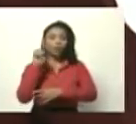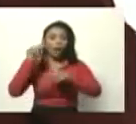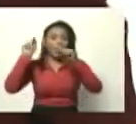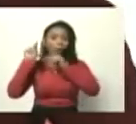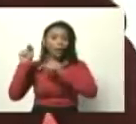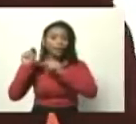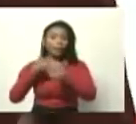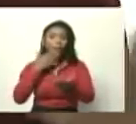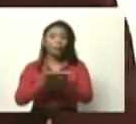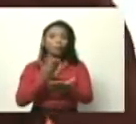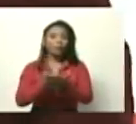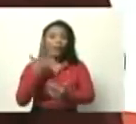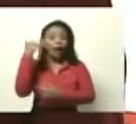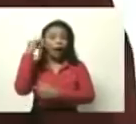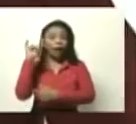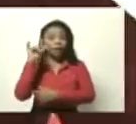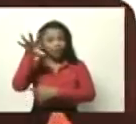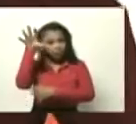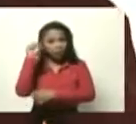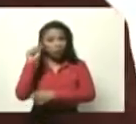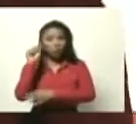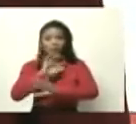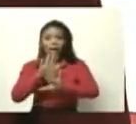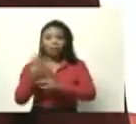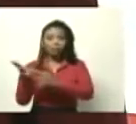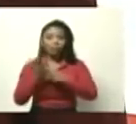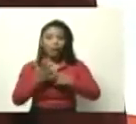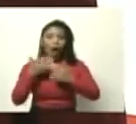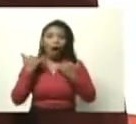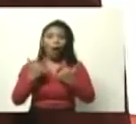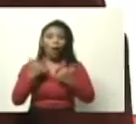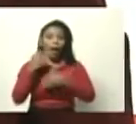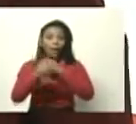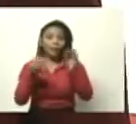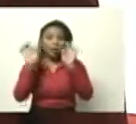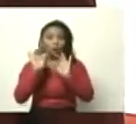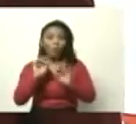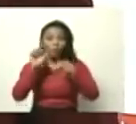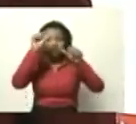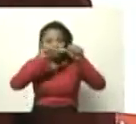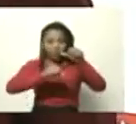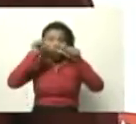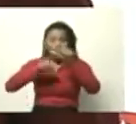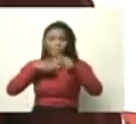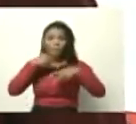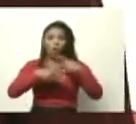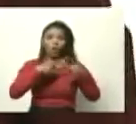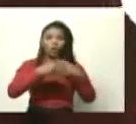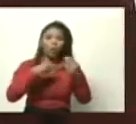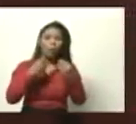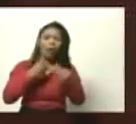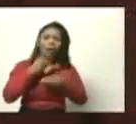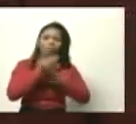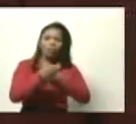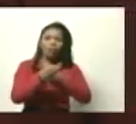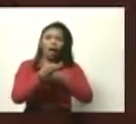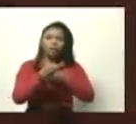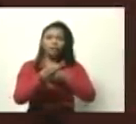esas propuestas, que entiendo ya las recibieron y ahora pasan a la fase de revisarlas y procesarlas para darle